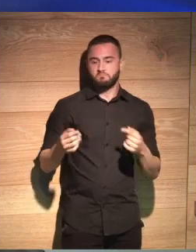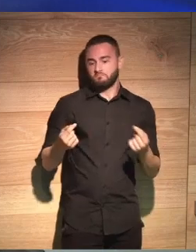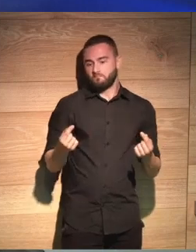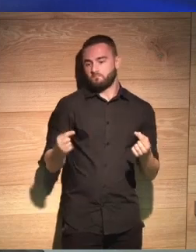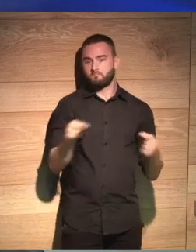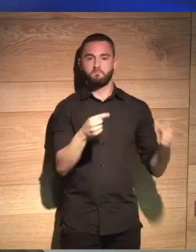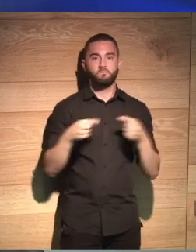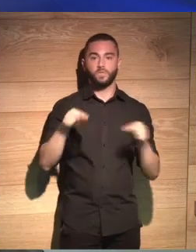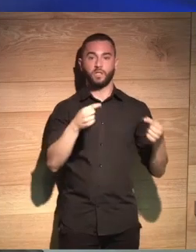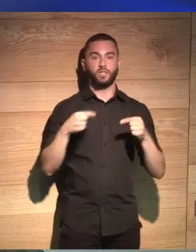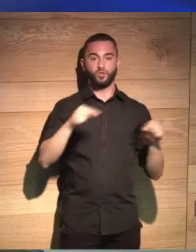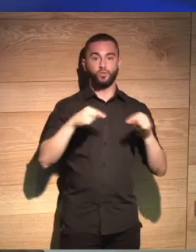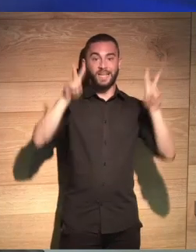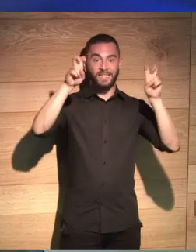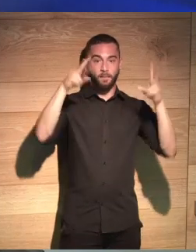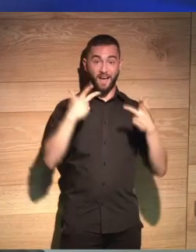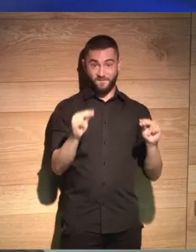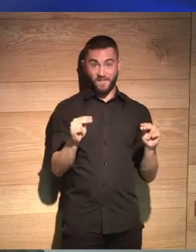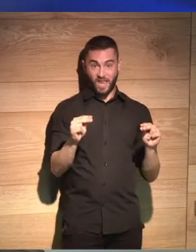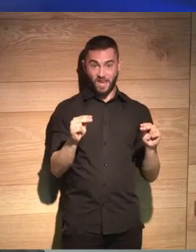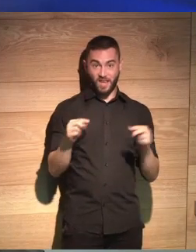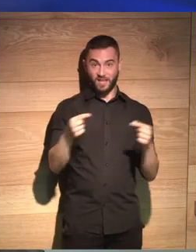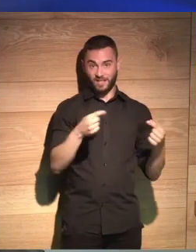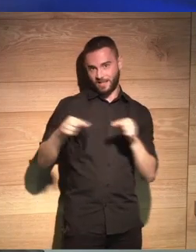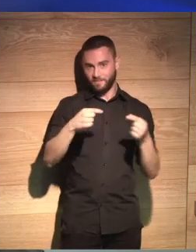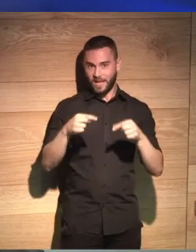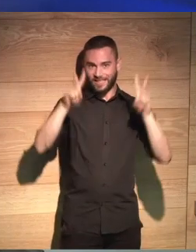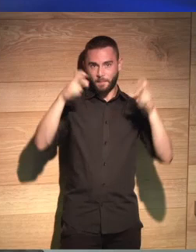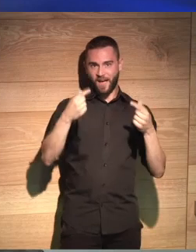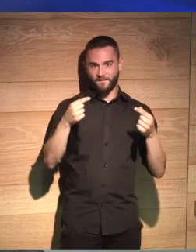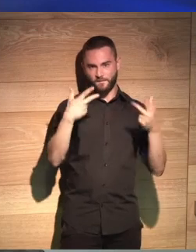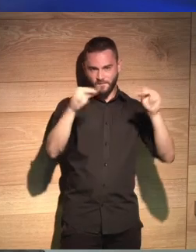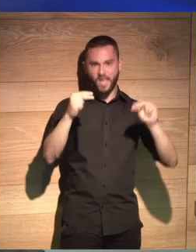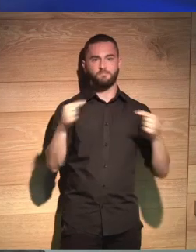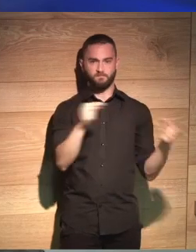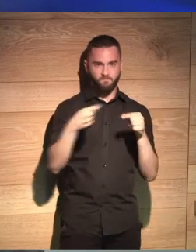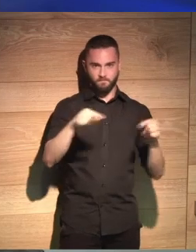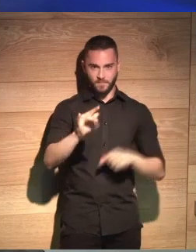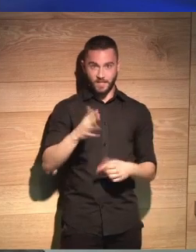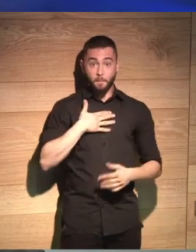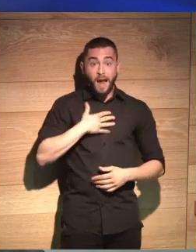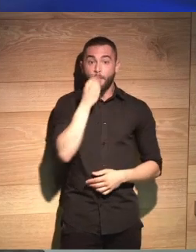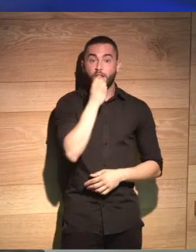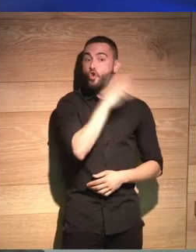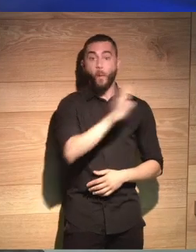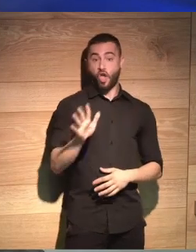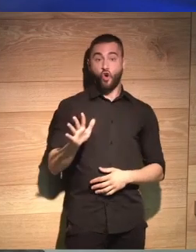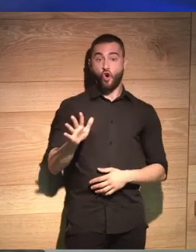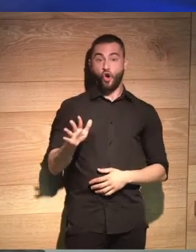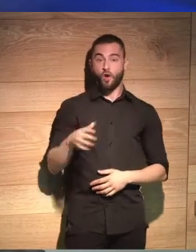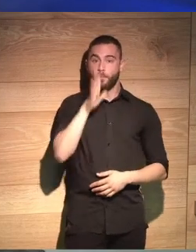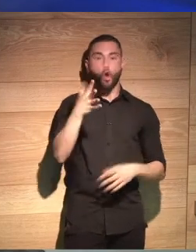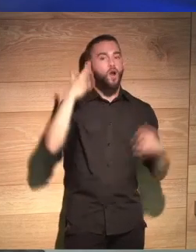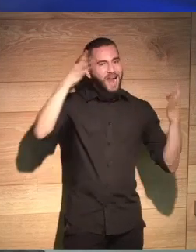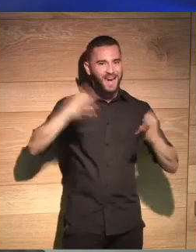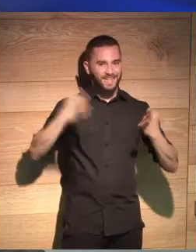un poco el final, porque precisamente que es lo mejor, que para mí es lo mejor de todo, en el sentido de que es lo más